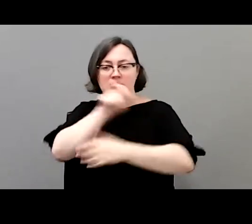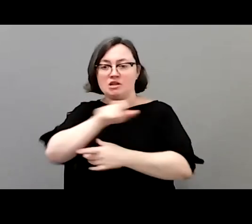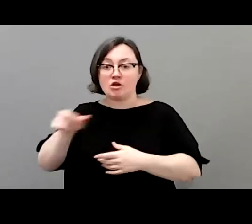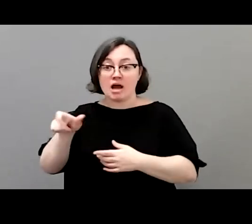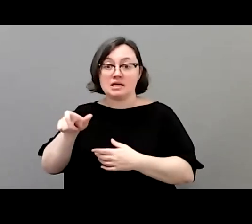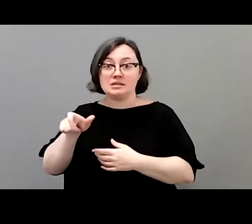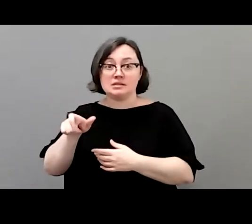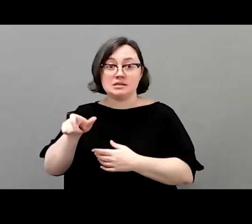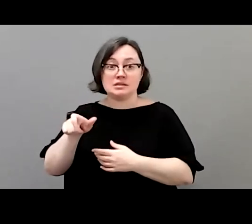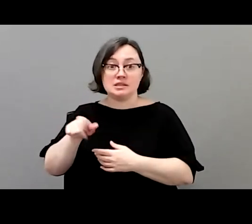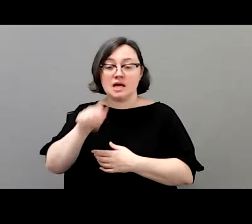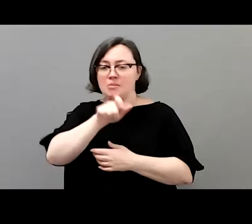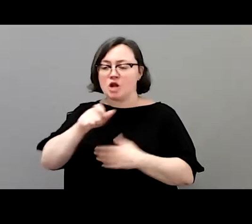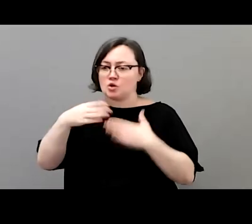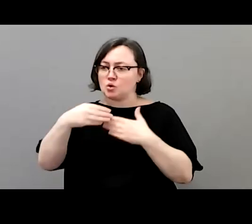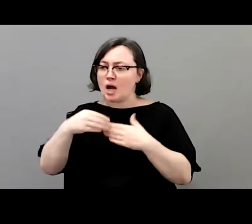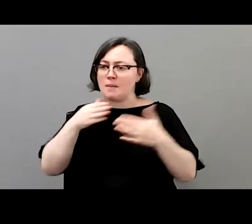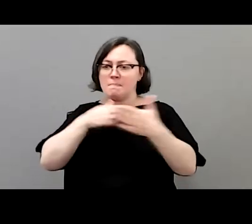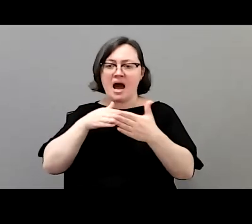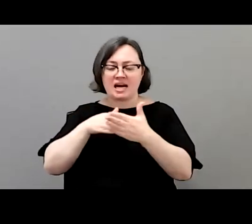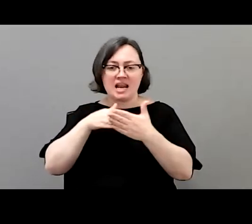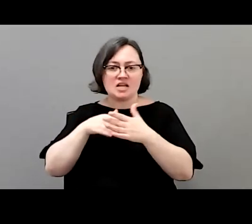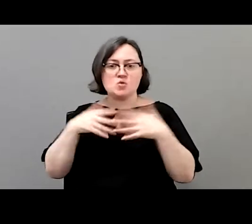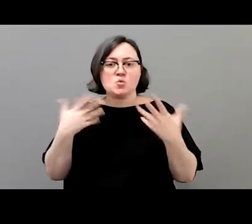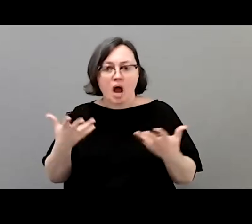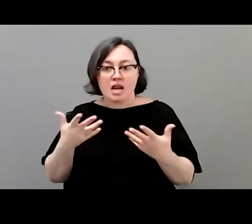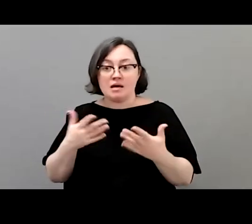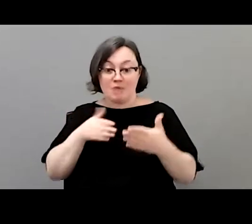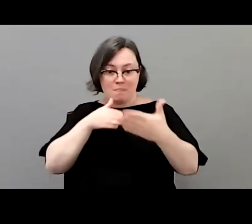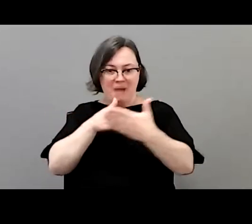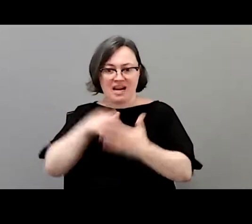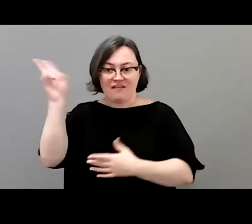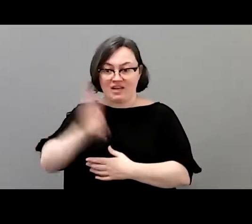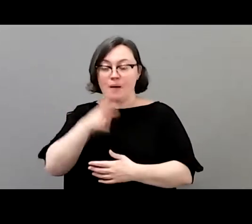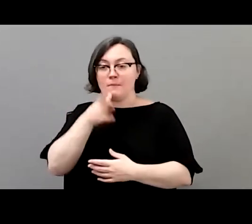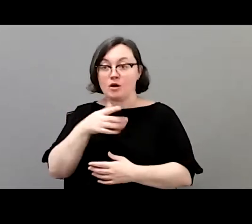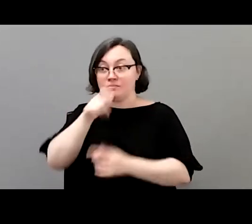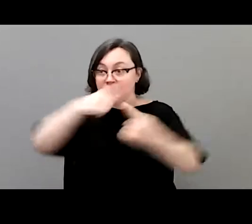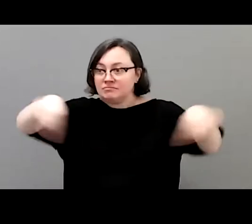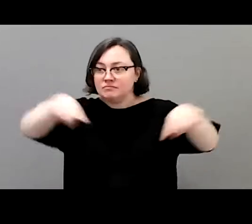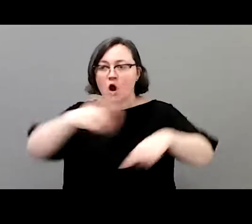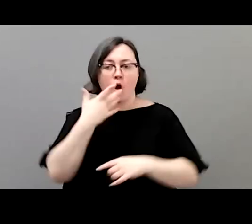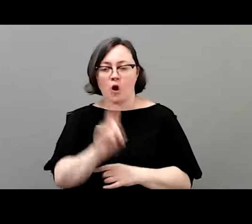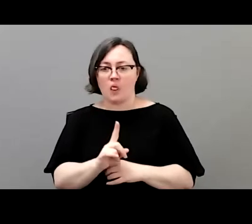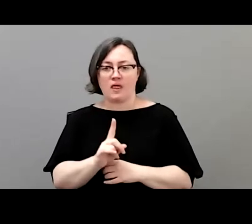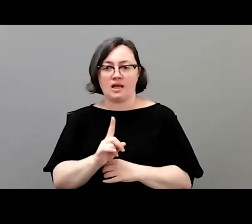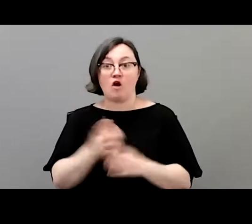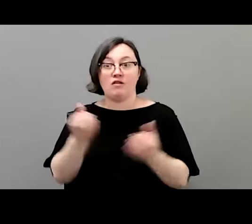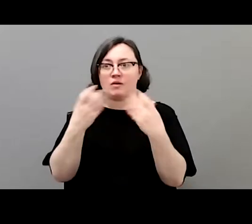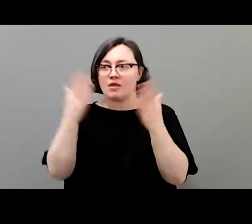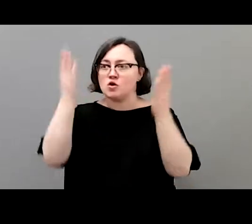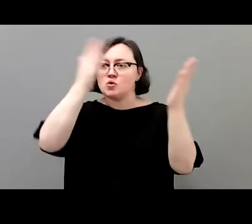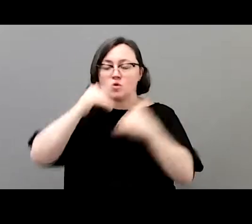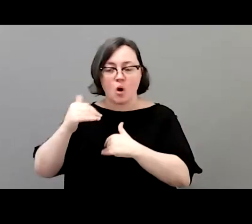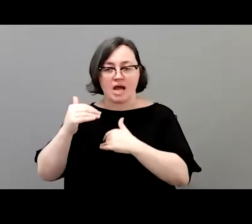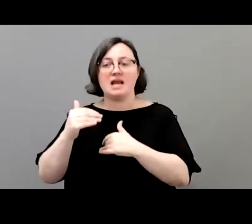personas que son usuarias de estos sistemas de comunicación vienen precisamente por esto, por esta falta de información